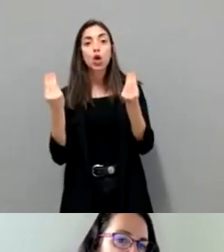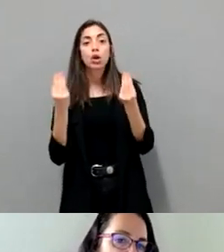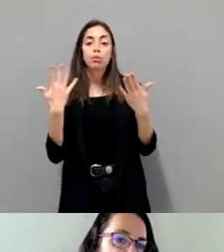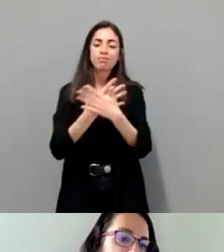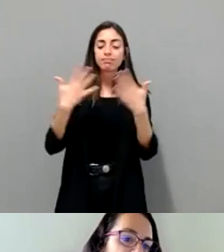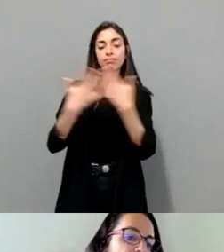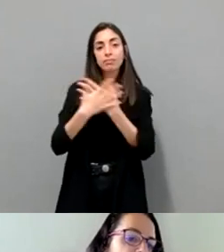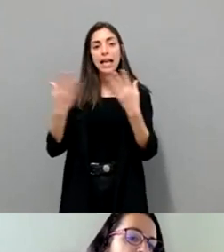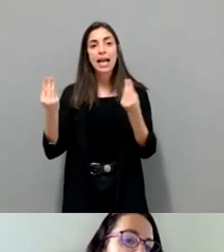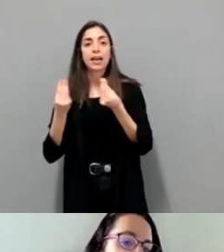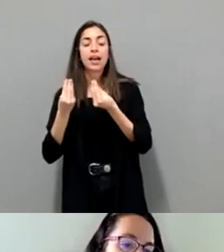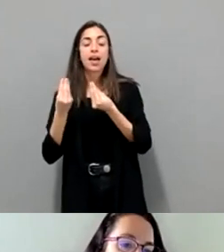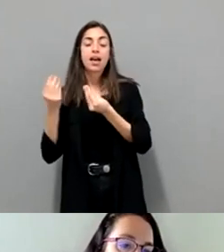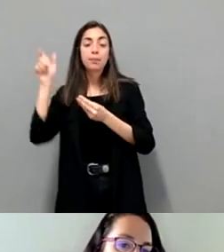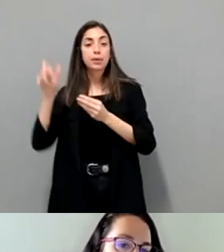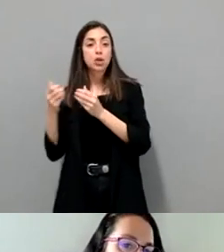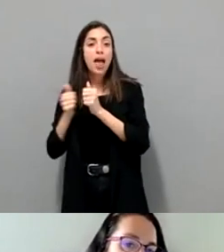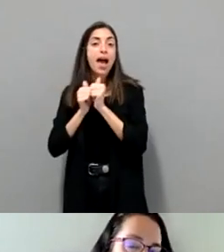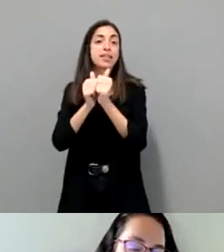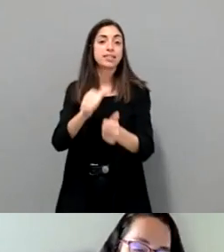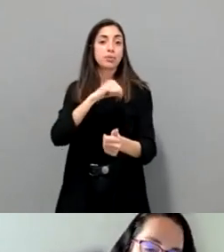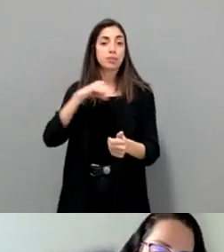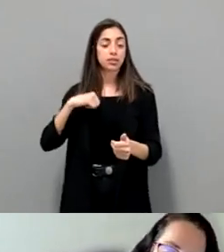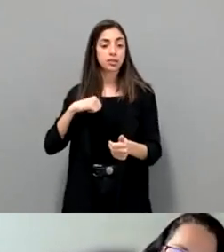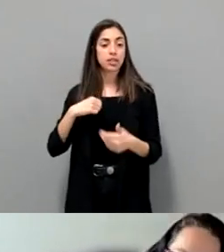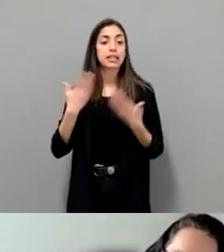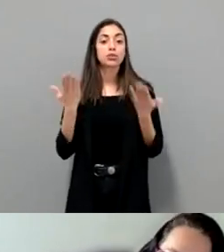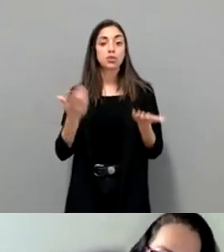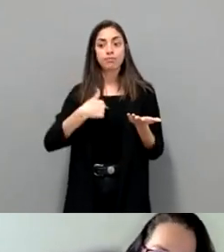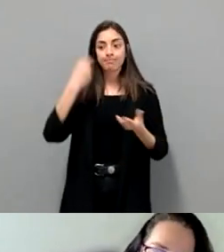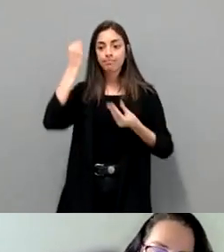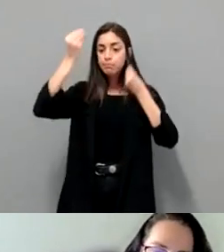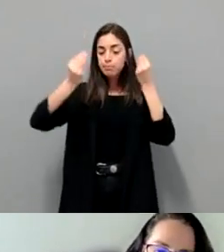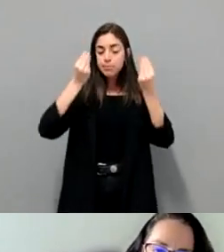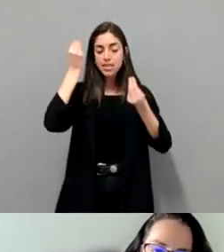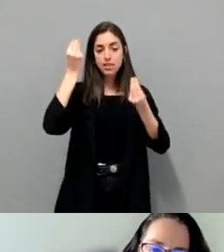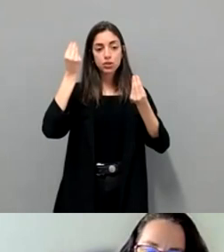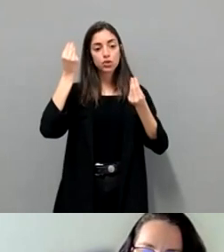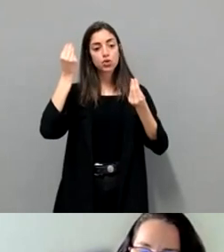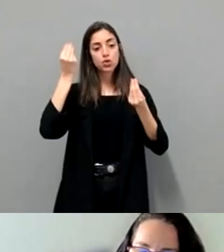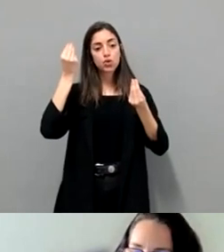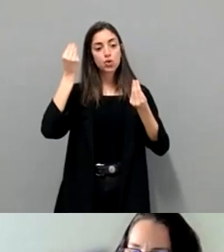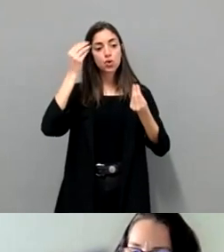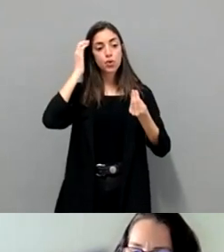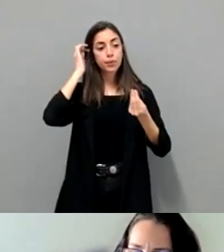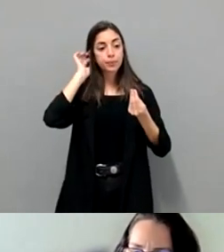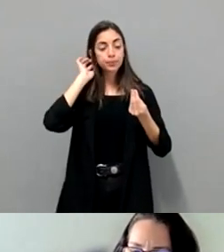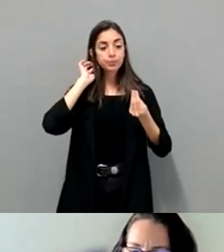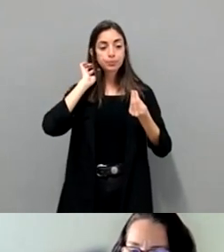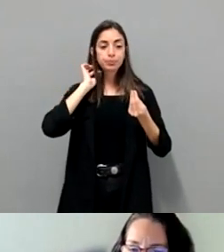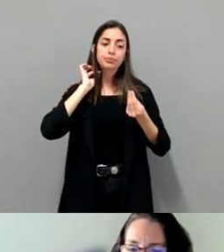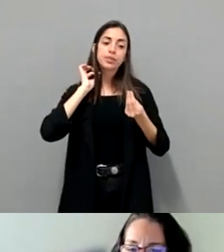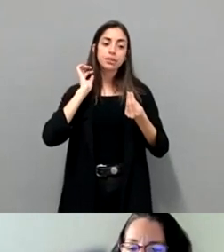la inclusión en la comunidad. De hecho, pienso que cada uno, y dependiendo